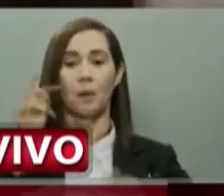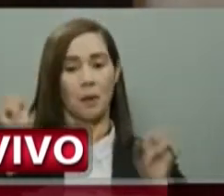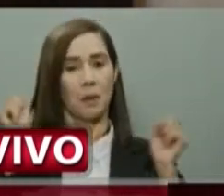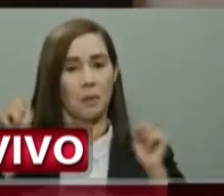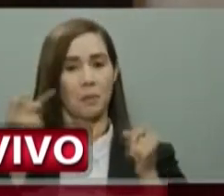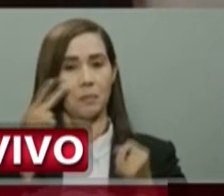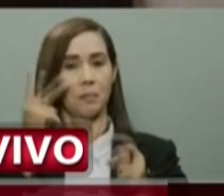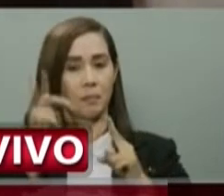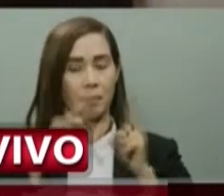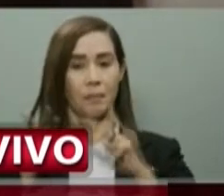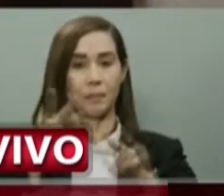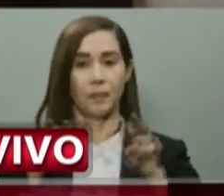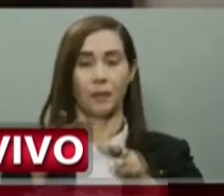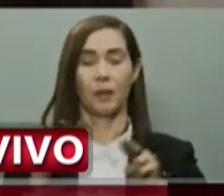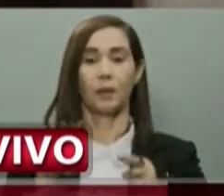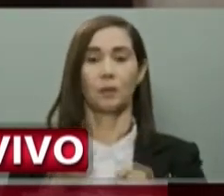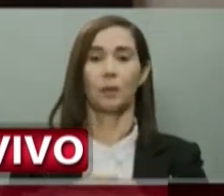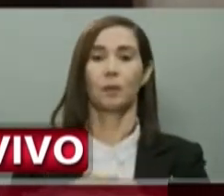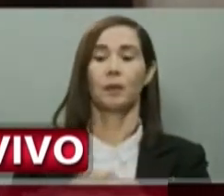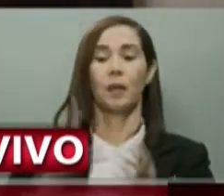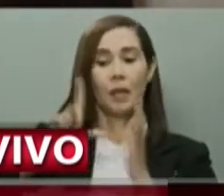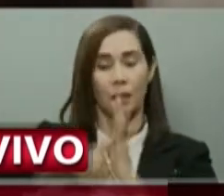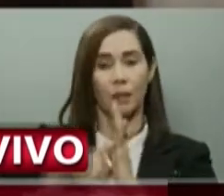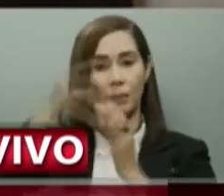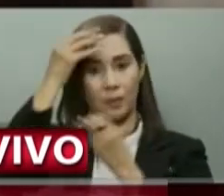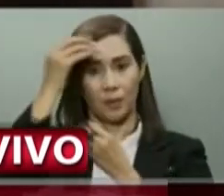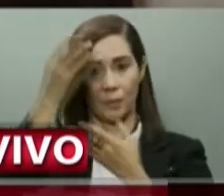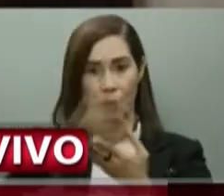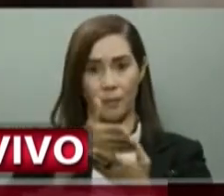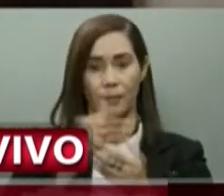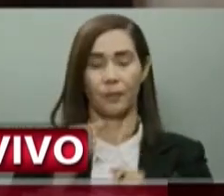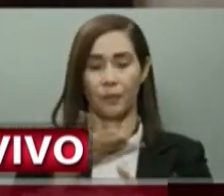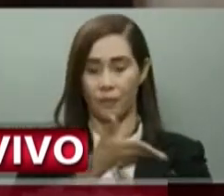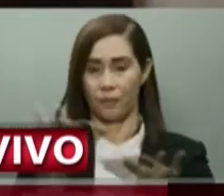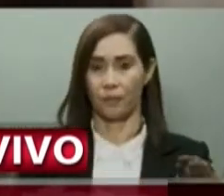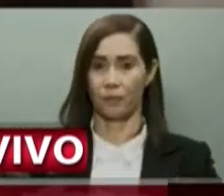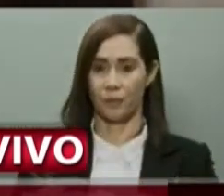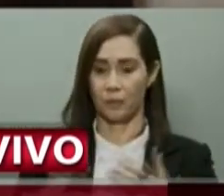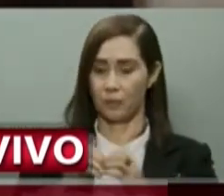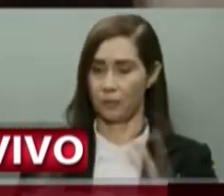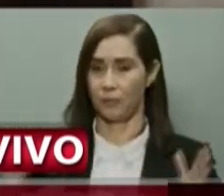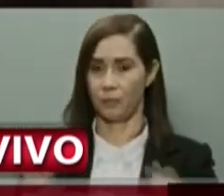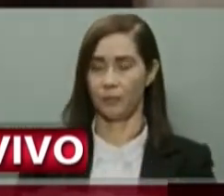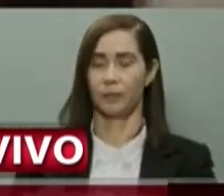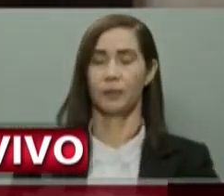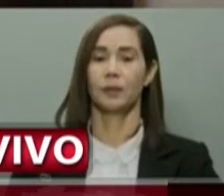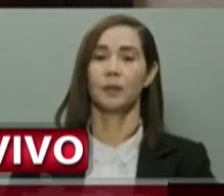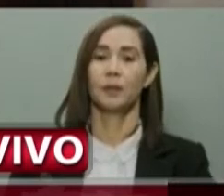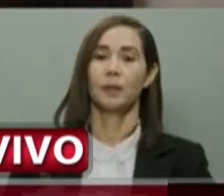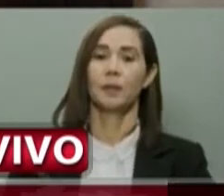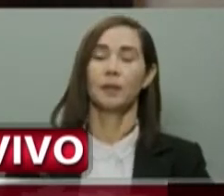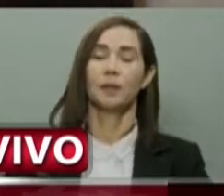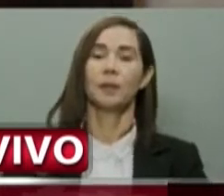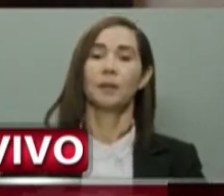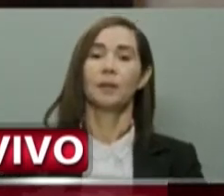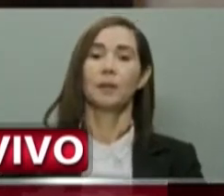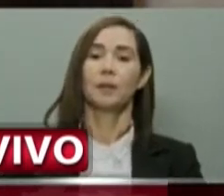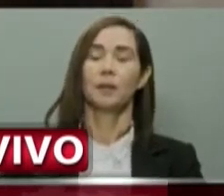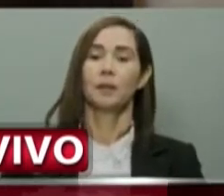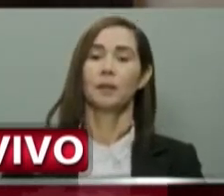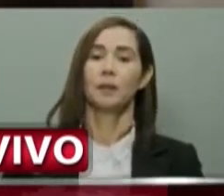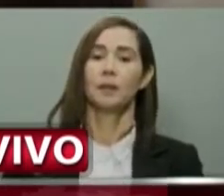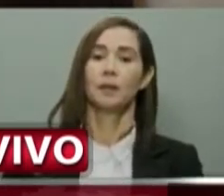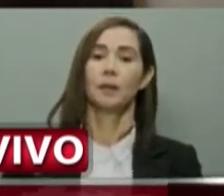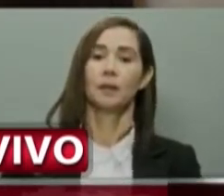esa posibilidad y espero que en los próximos días pues ellos se comuniquen ya públicamente sobre ese tema.